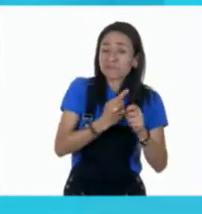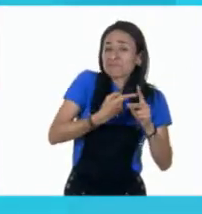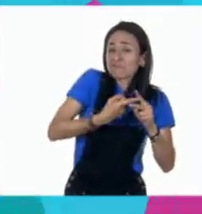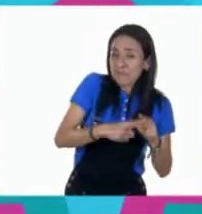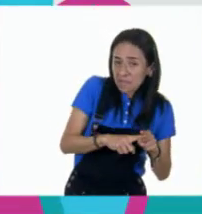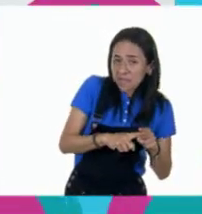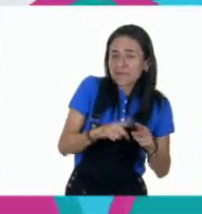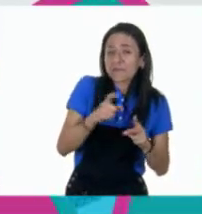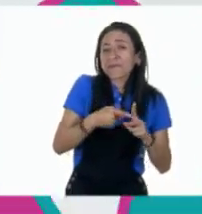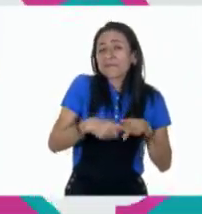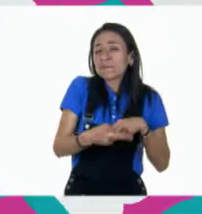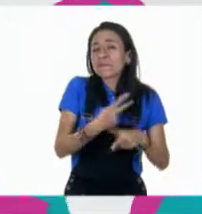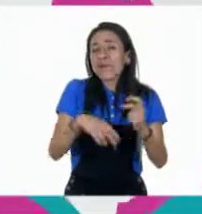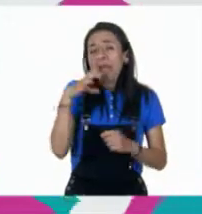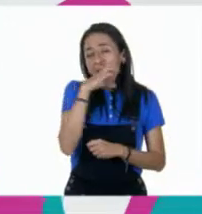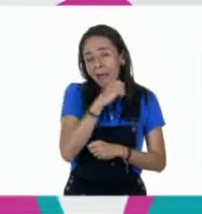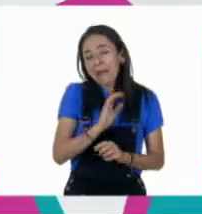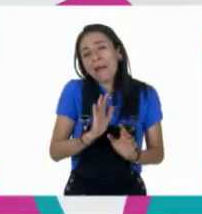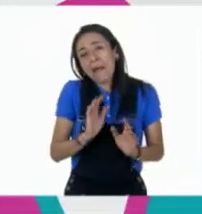tienen flores.